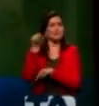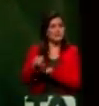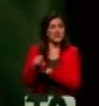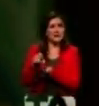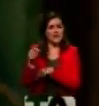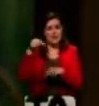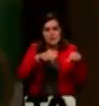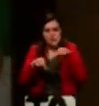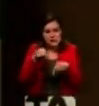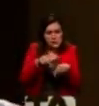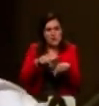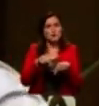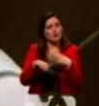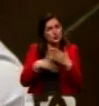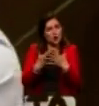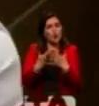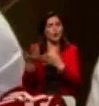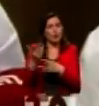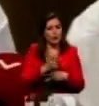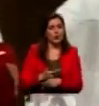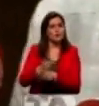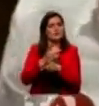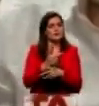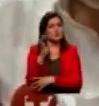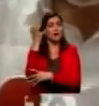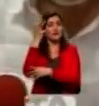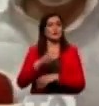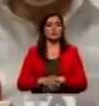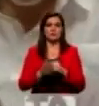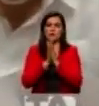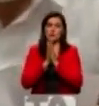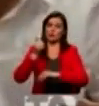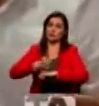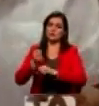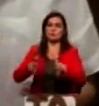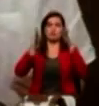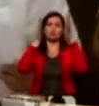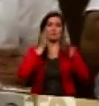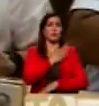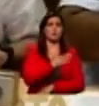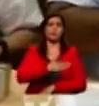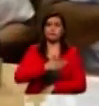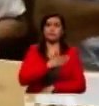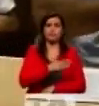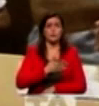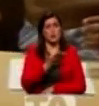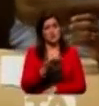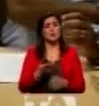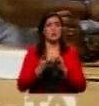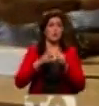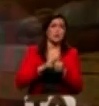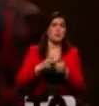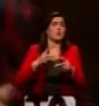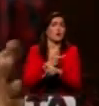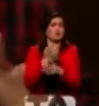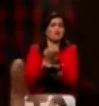Estos y otros temas han sido recogidos en un manifiesto con el que esperan que las autoridades pongan atención al sector, pues temen que se generen impactos